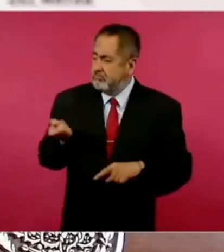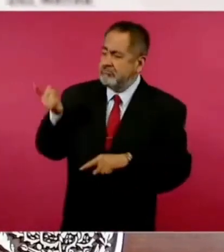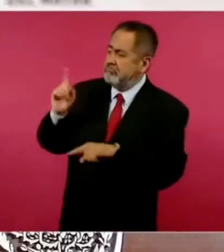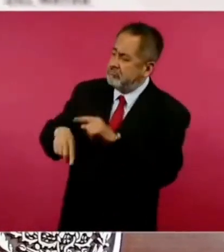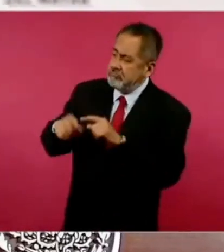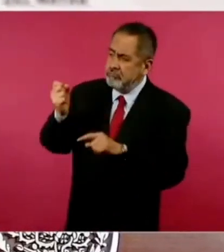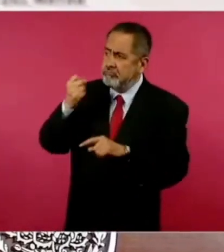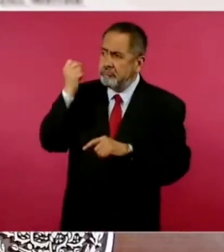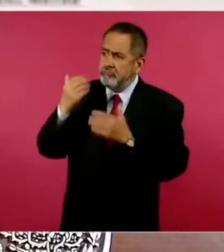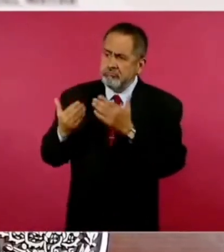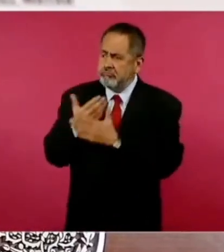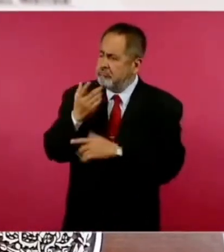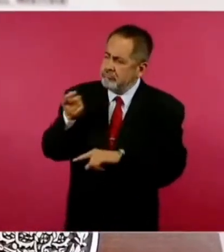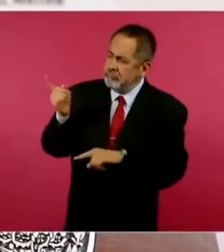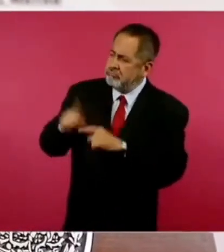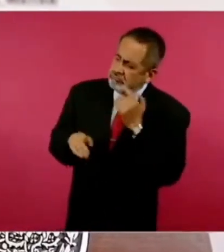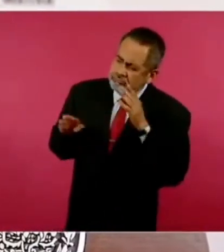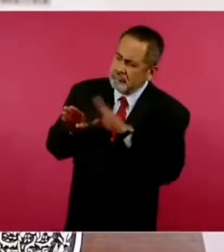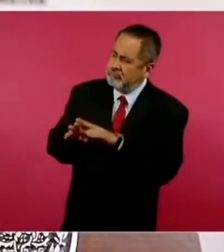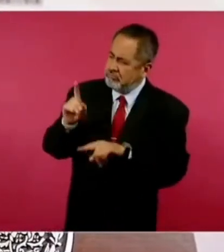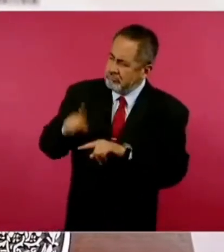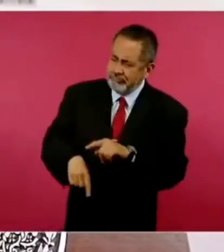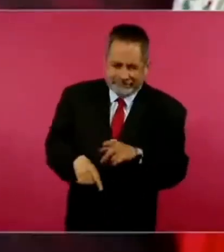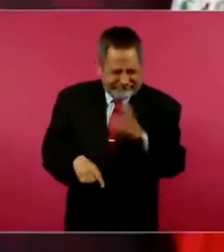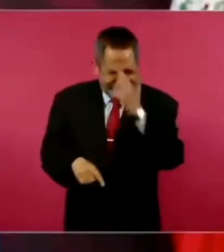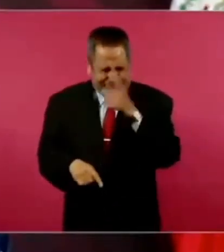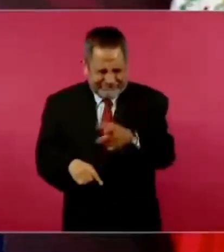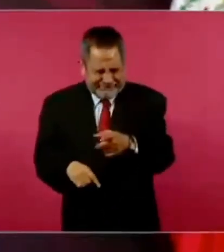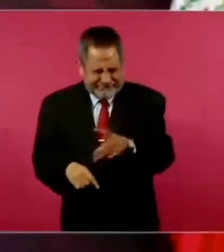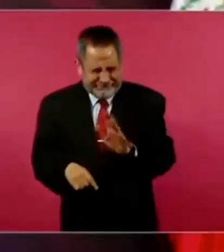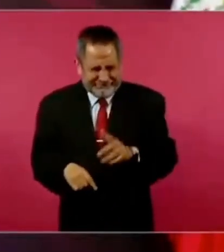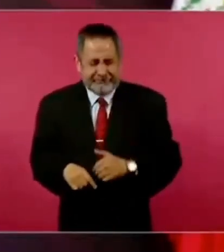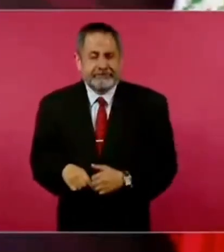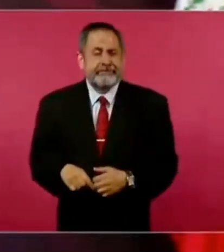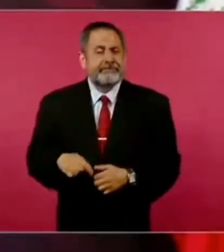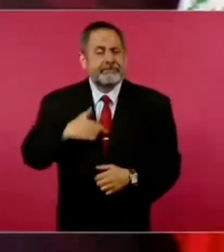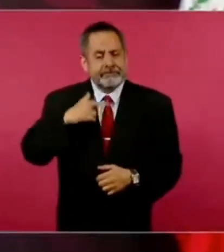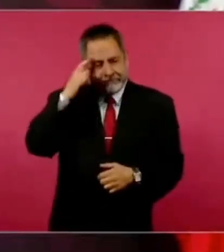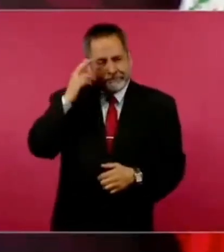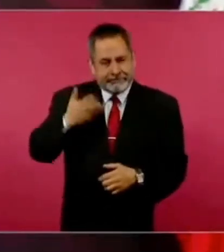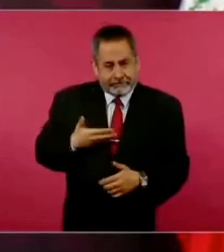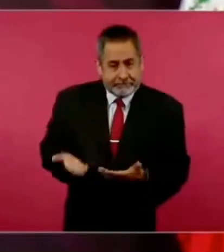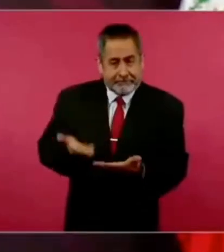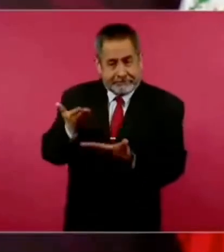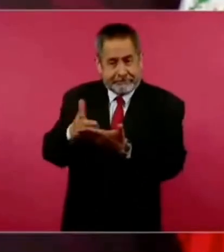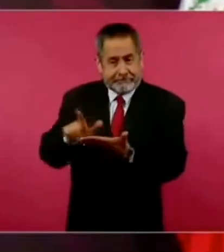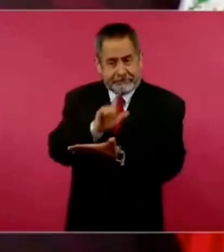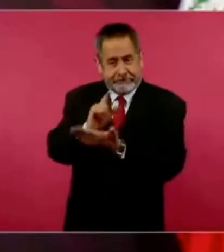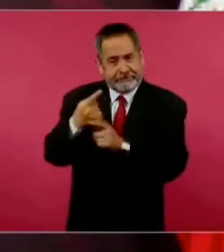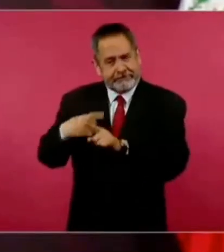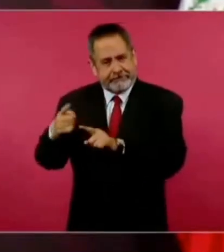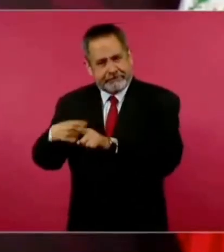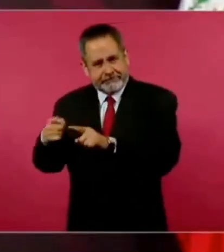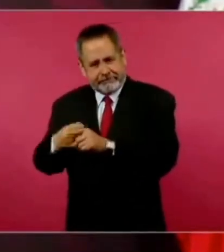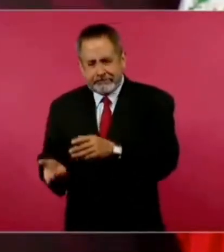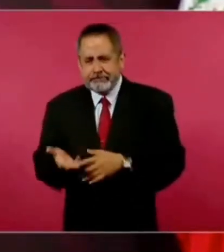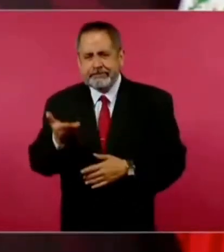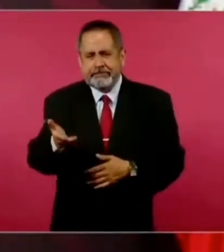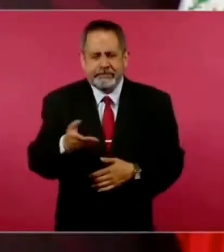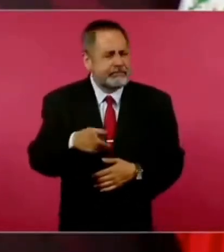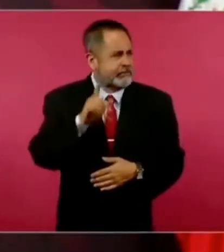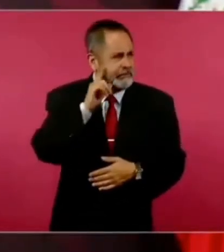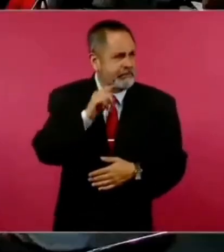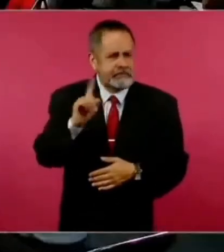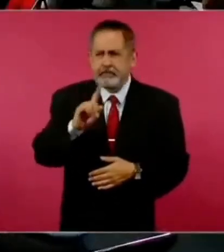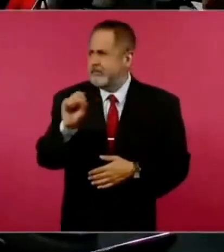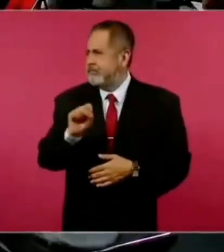censurar, ¿no se acuerdan? Cuando presenté todas las iniciativas, a ver si mañana no,